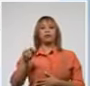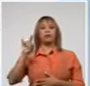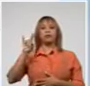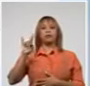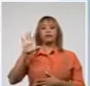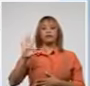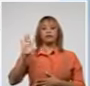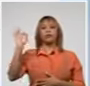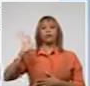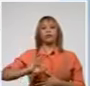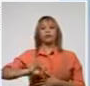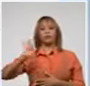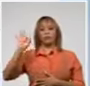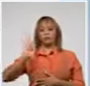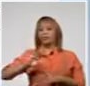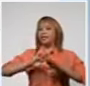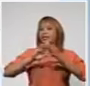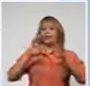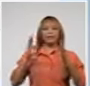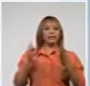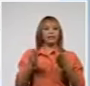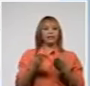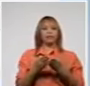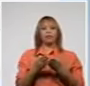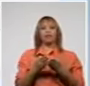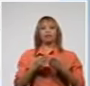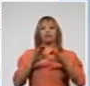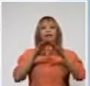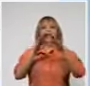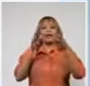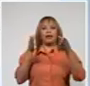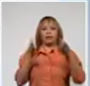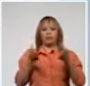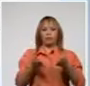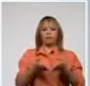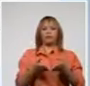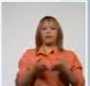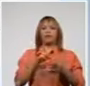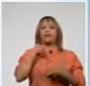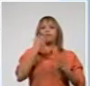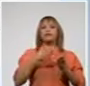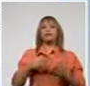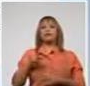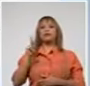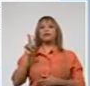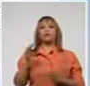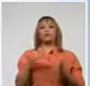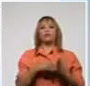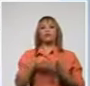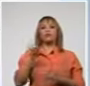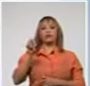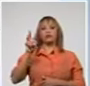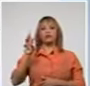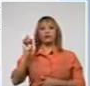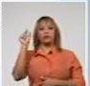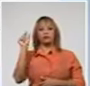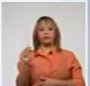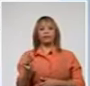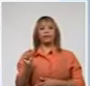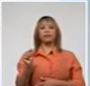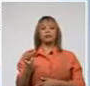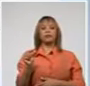52,95% de todos los casos del mundo. Fallecieron 2.130 personas, lo cual